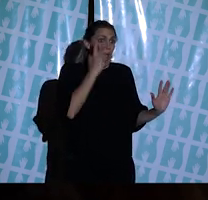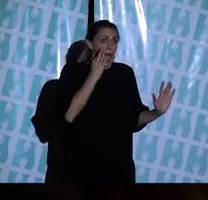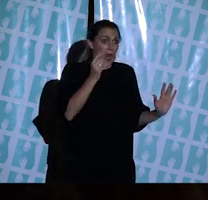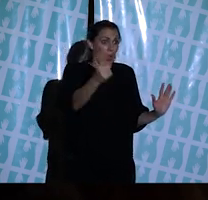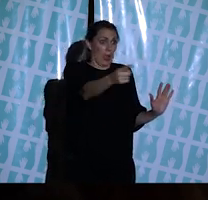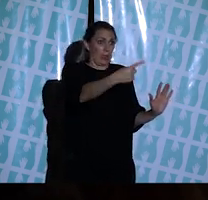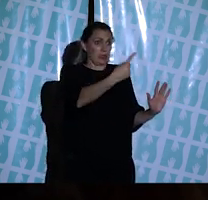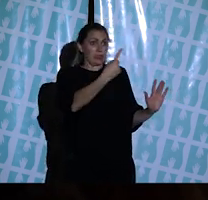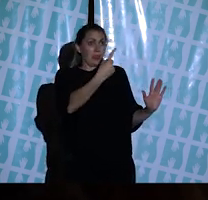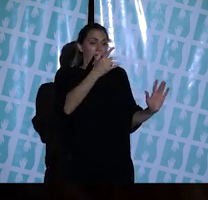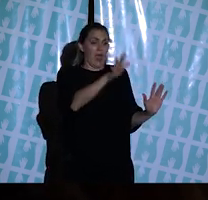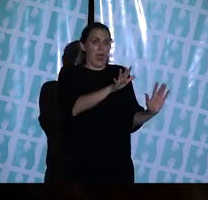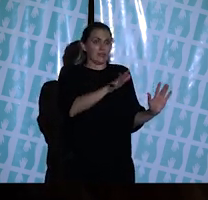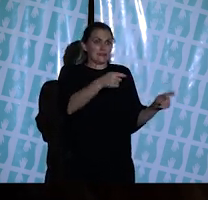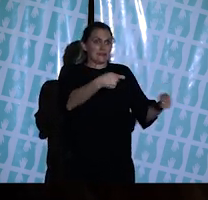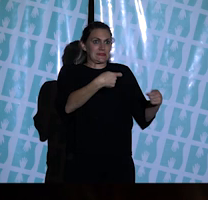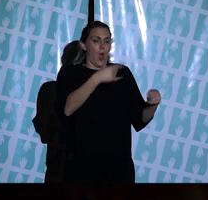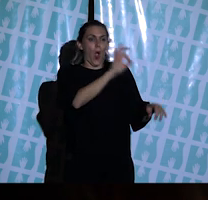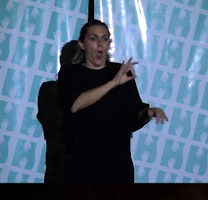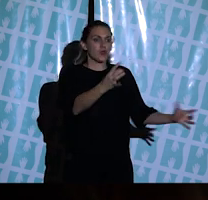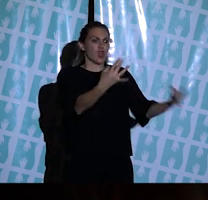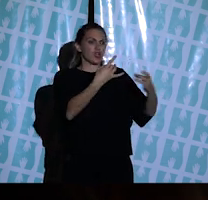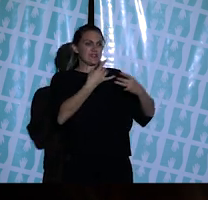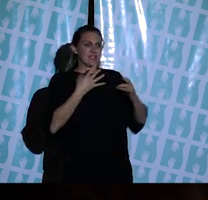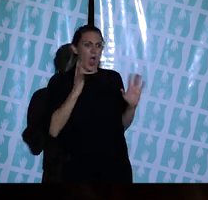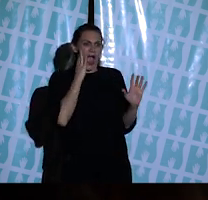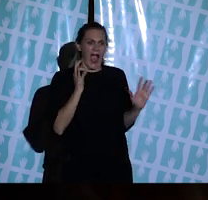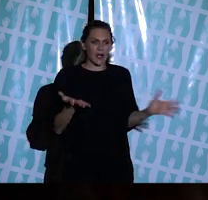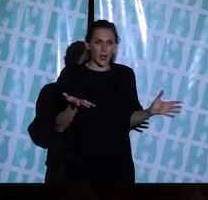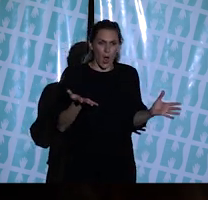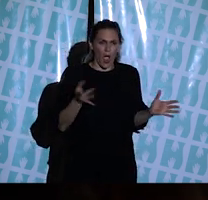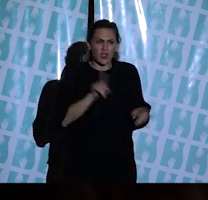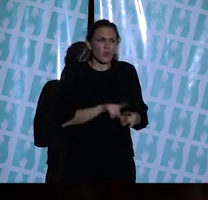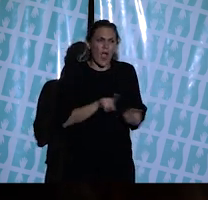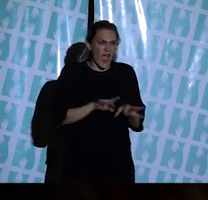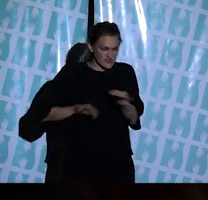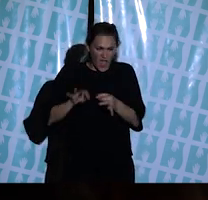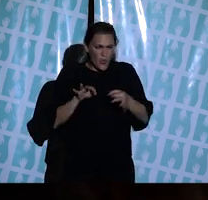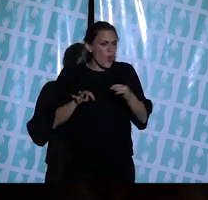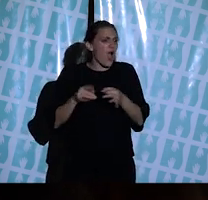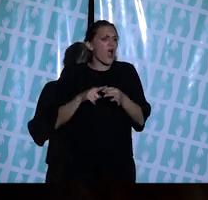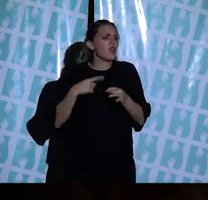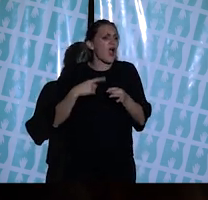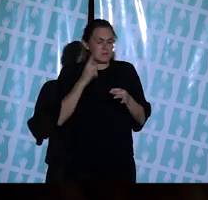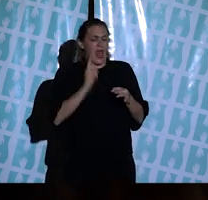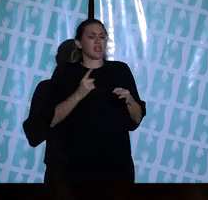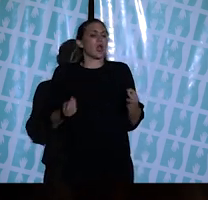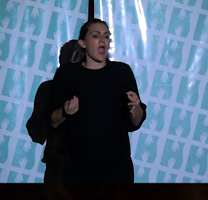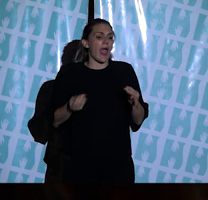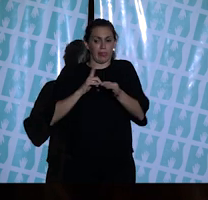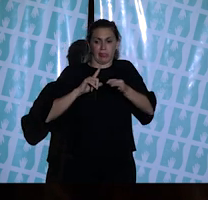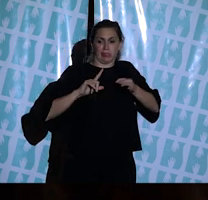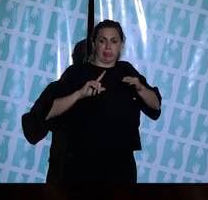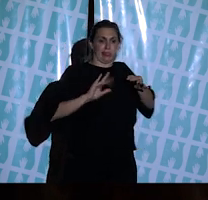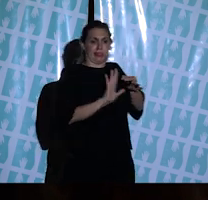si ve una amenaza o una toxina, ¿cómo hace una célula? ¿Qué hace si uno ve un peligro? Se